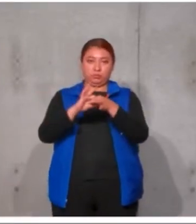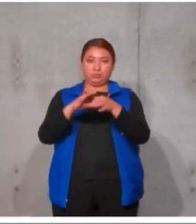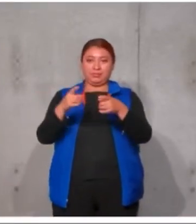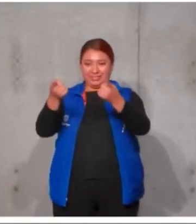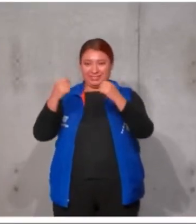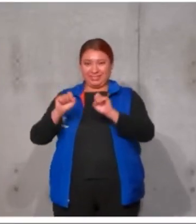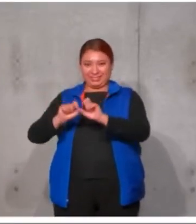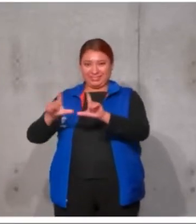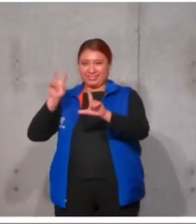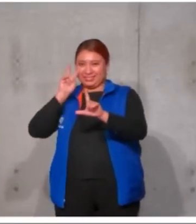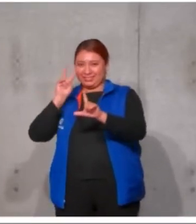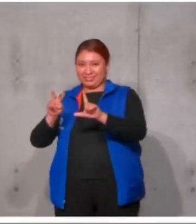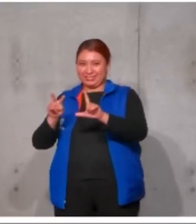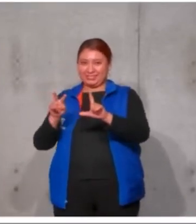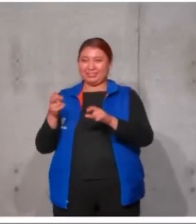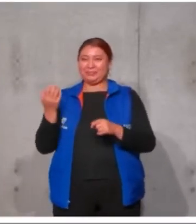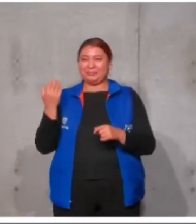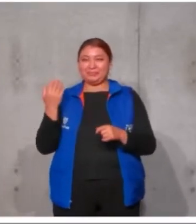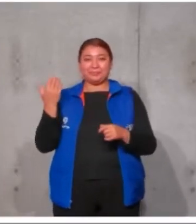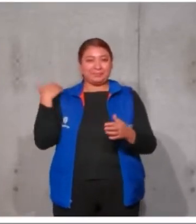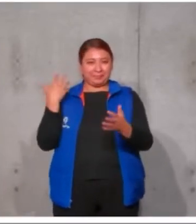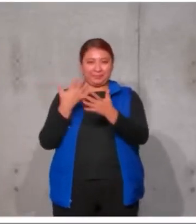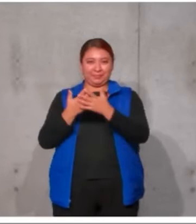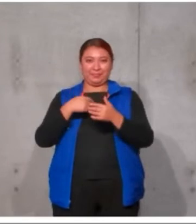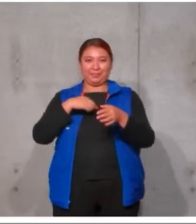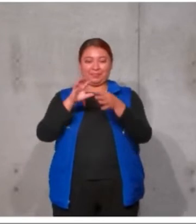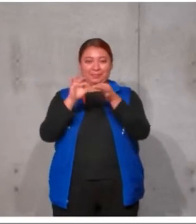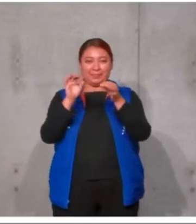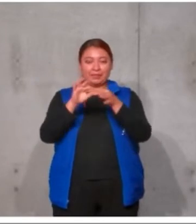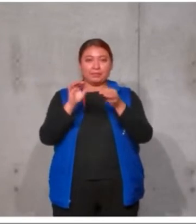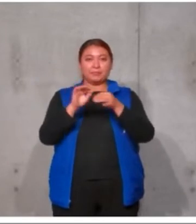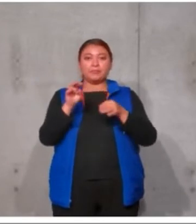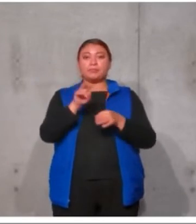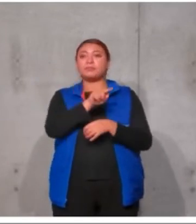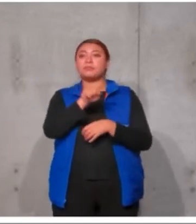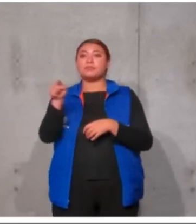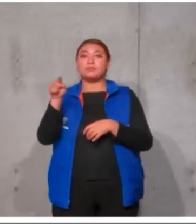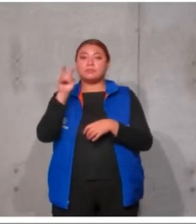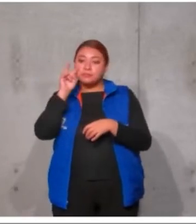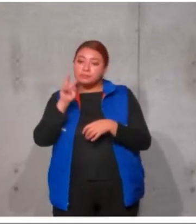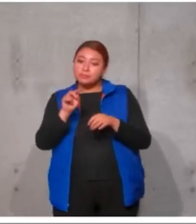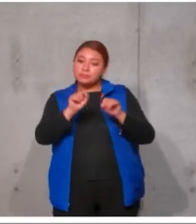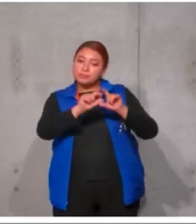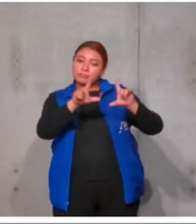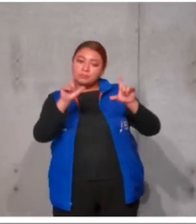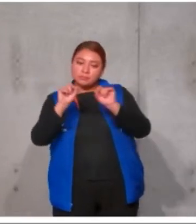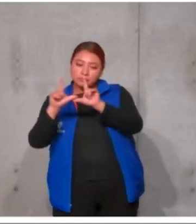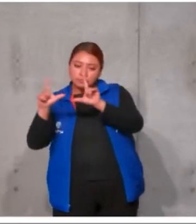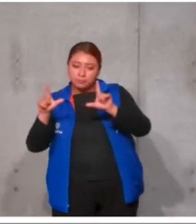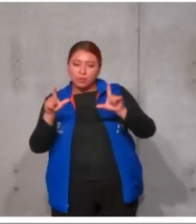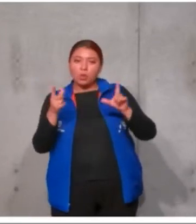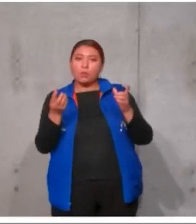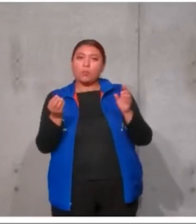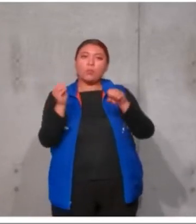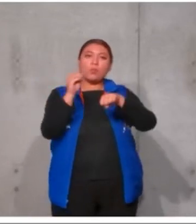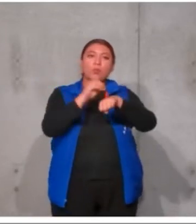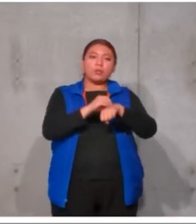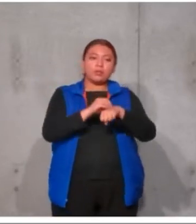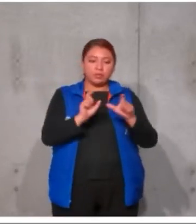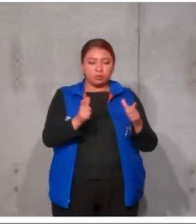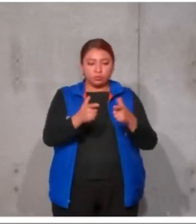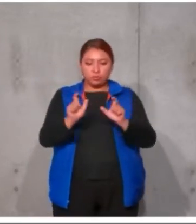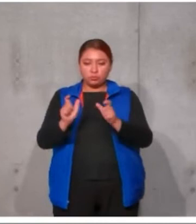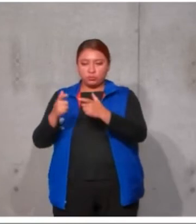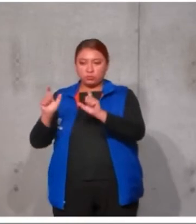en esta matriz de materialidad que estábamos trabajando, nosotros podemos ver que sumando los puntos de nuestros grupos de